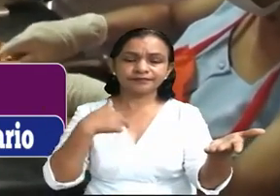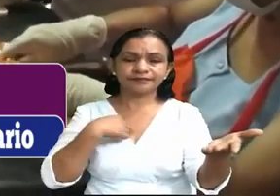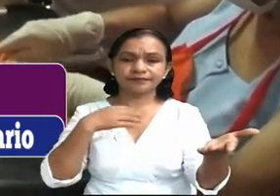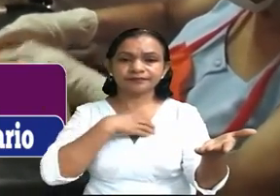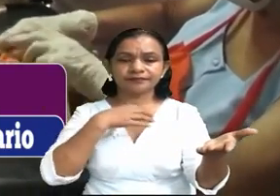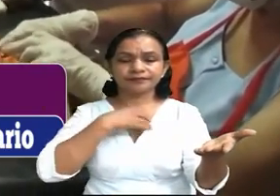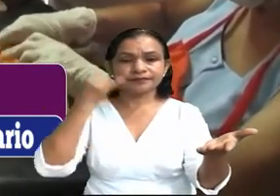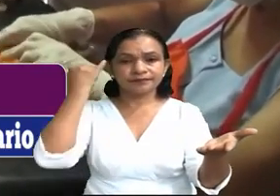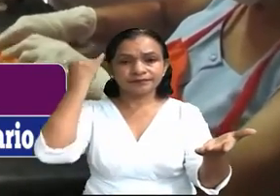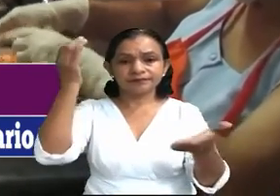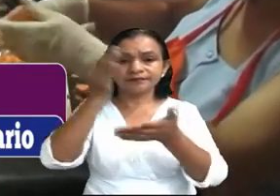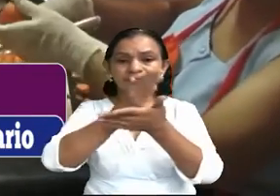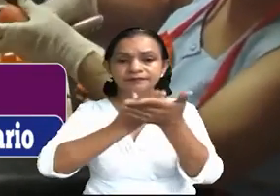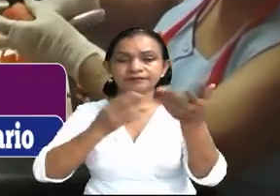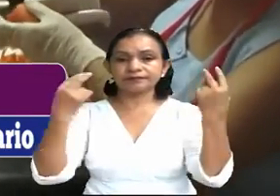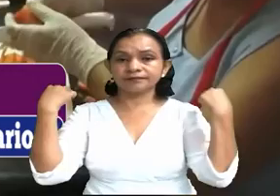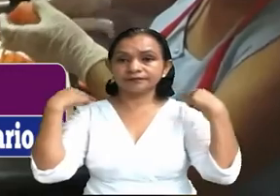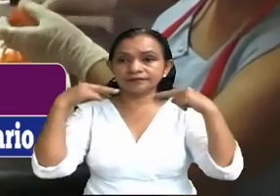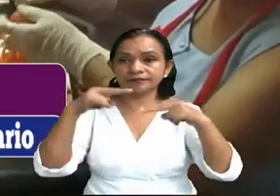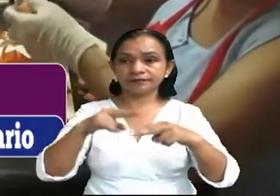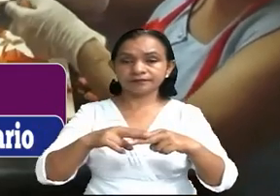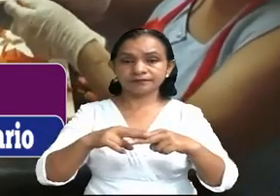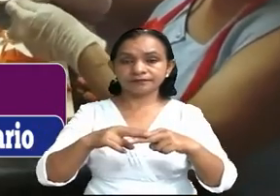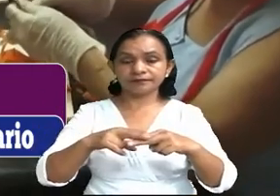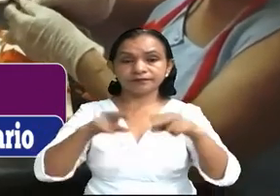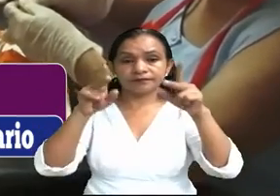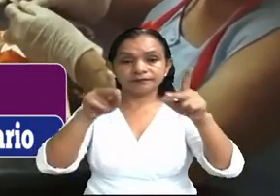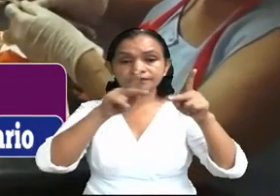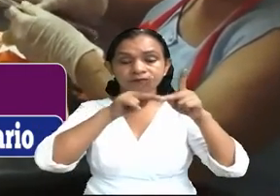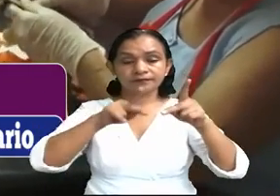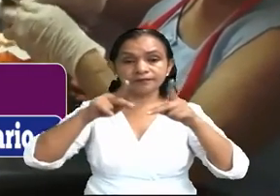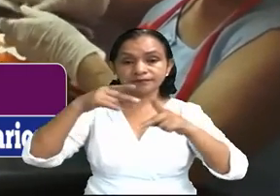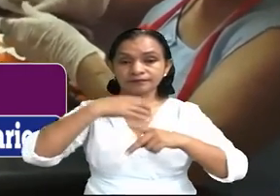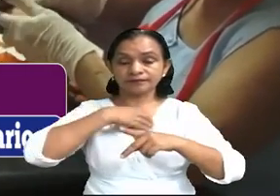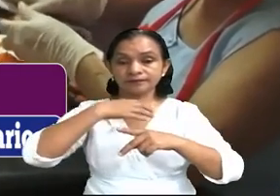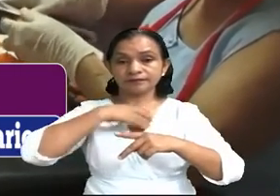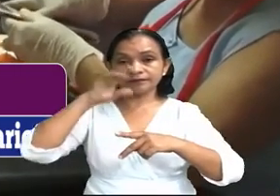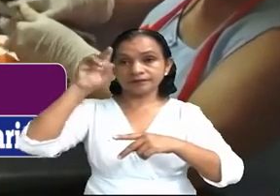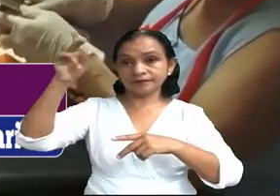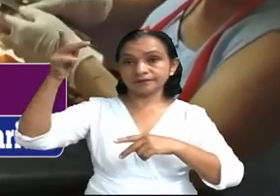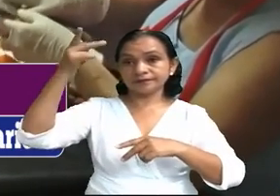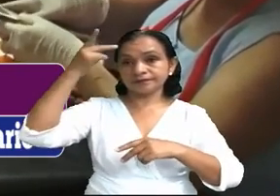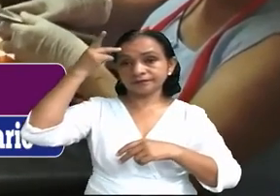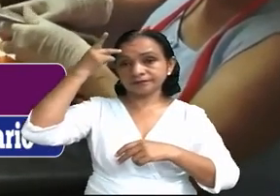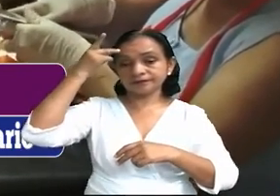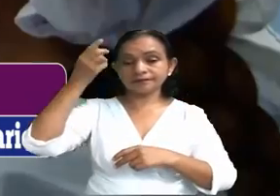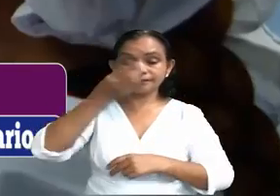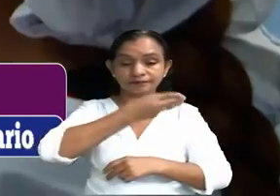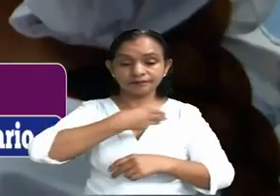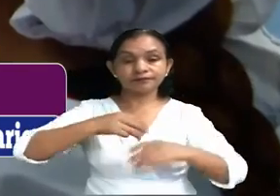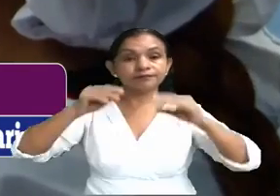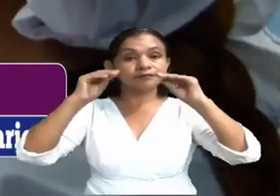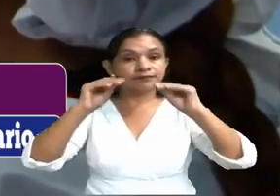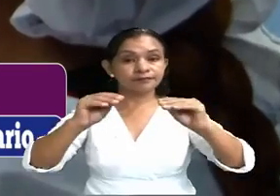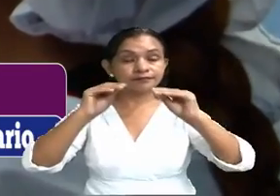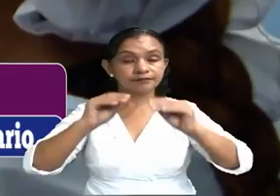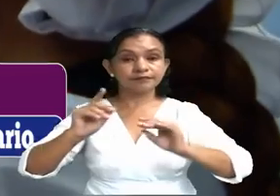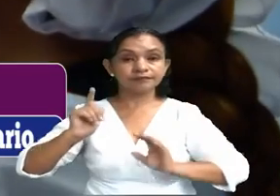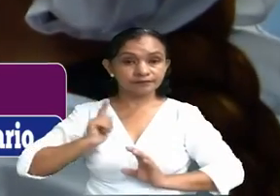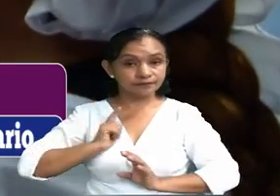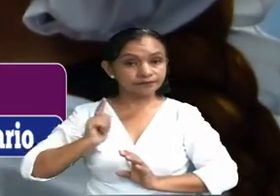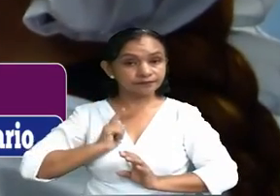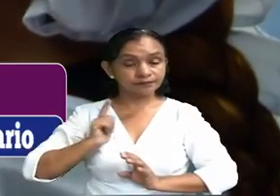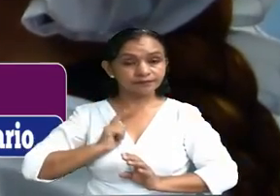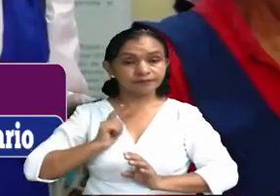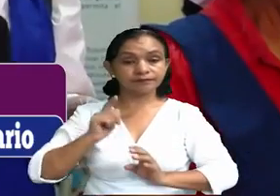actitudes de algunos maestros, pues porque aunque nuestras autoridades tienen toda la voluntad política y el Ministerio de Educación lo tiene como dentro